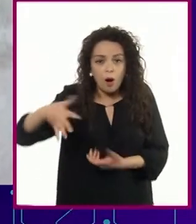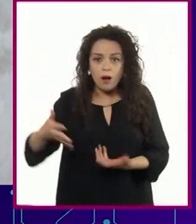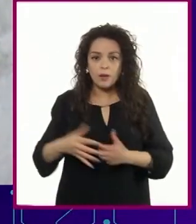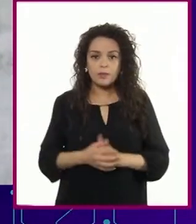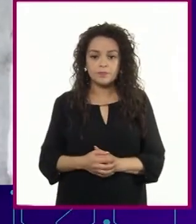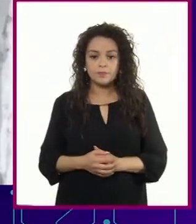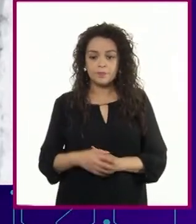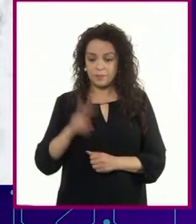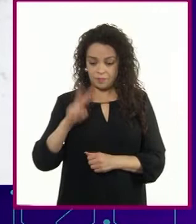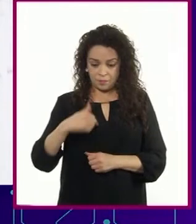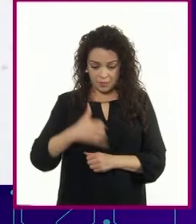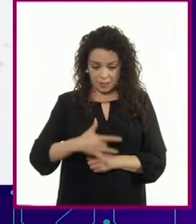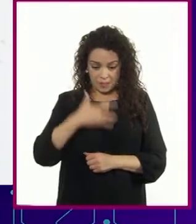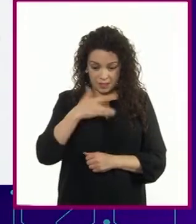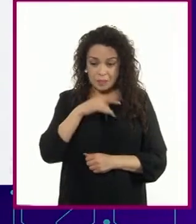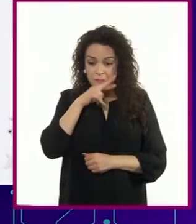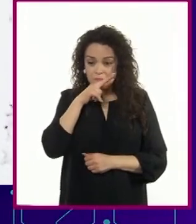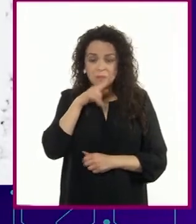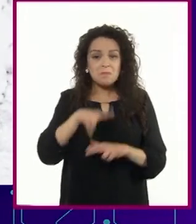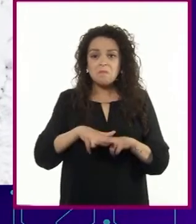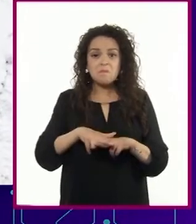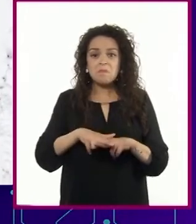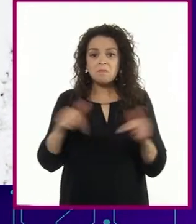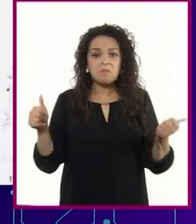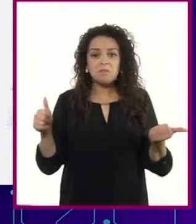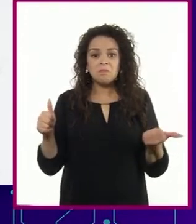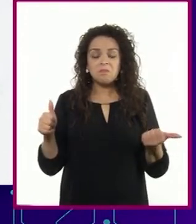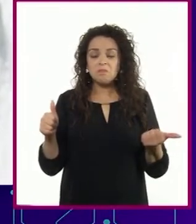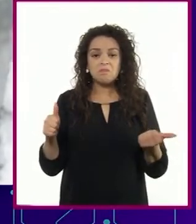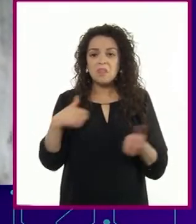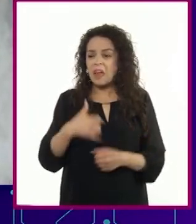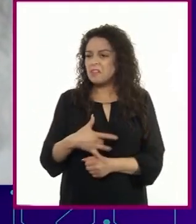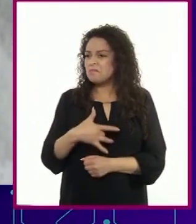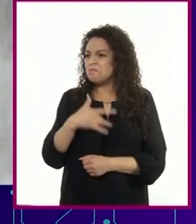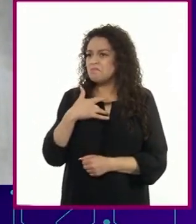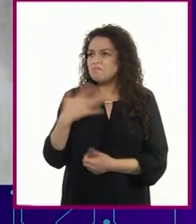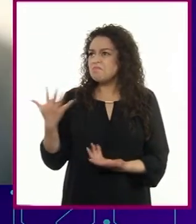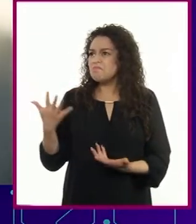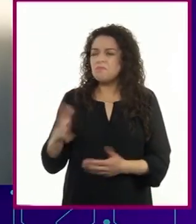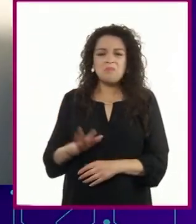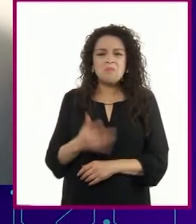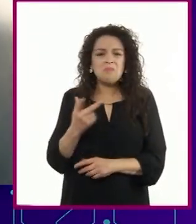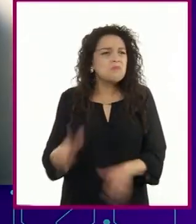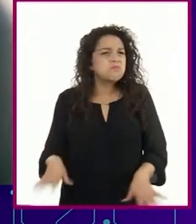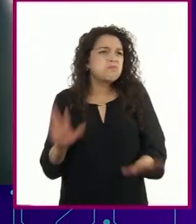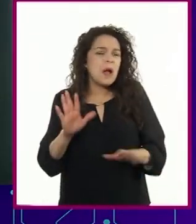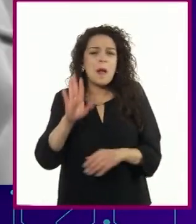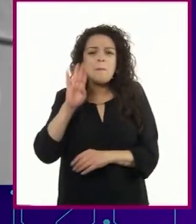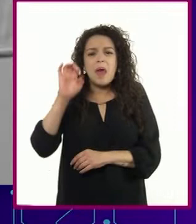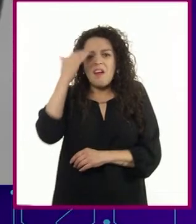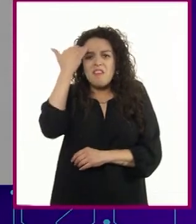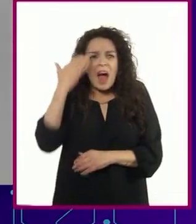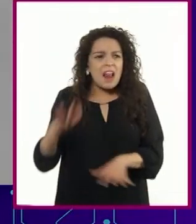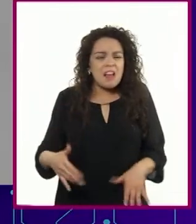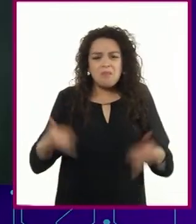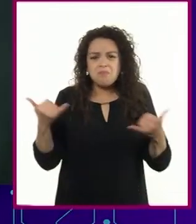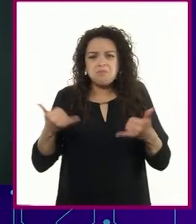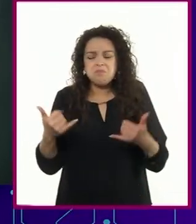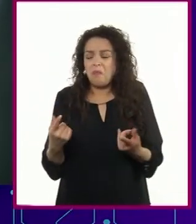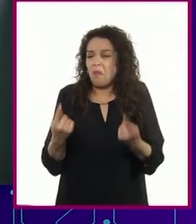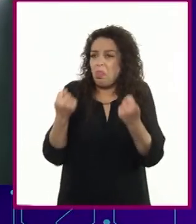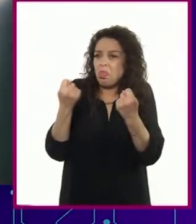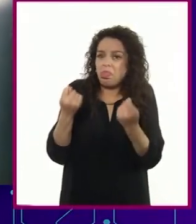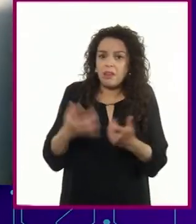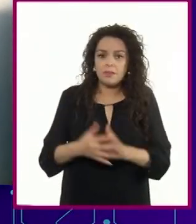Ya no me importaba nada. Estaba totalmente en apatía. No me importaba nada. Vivía en un coche abandonado en el centro, en